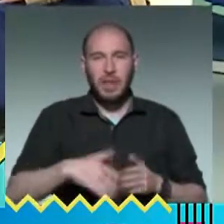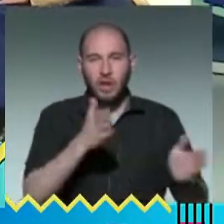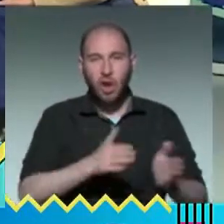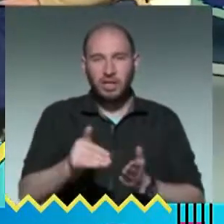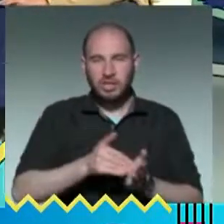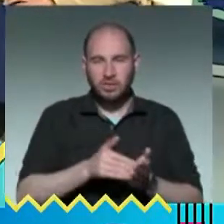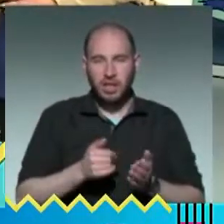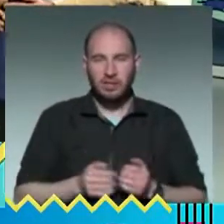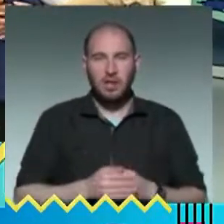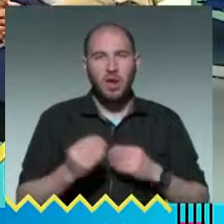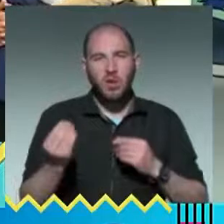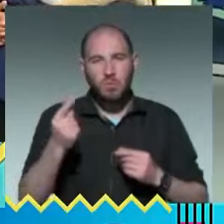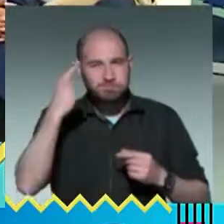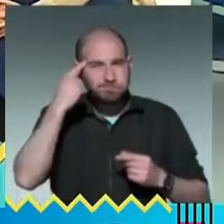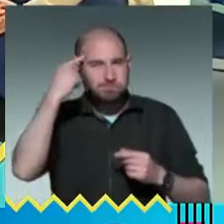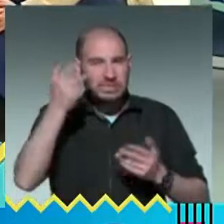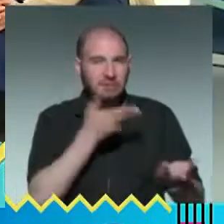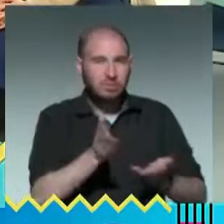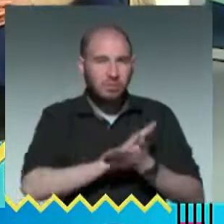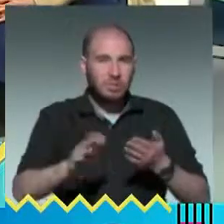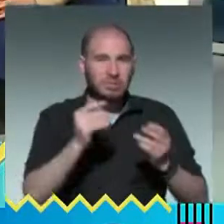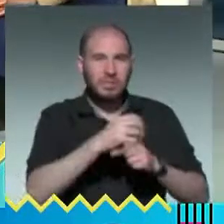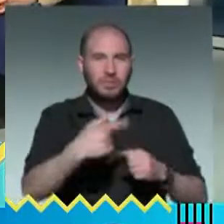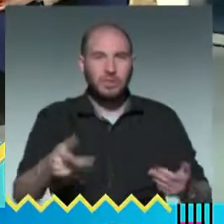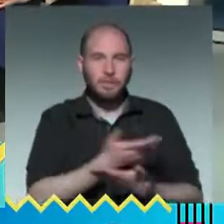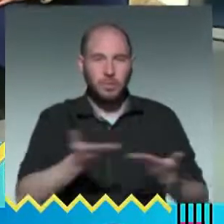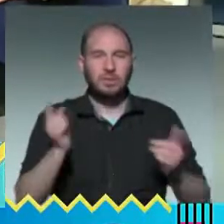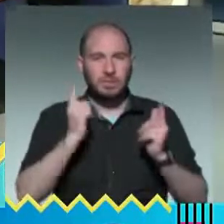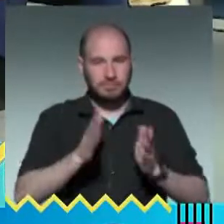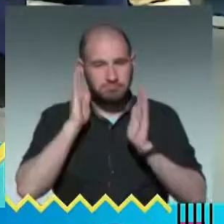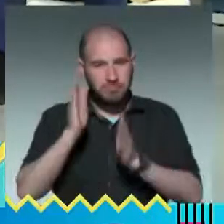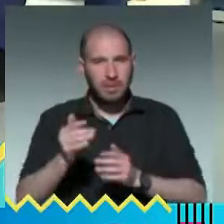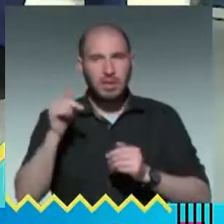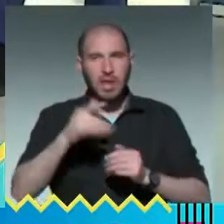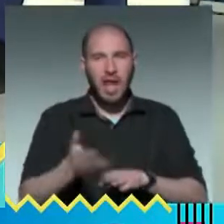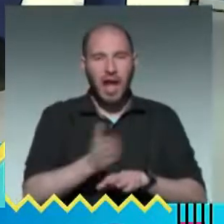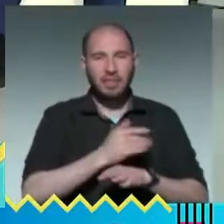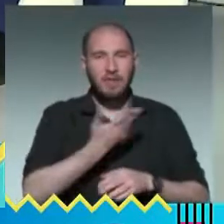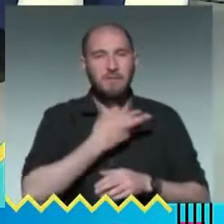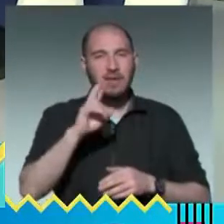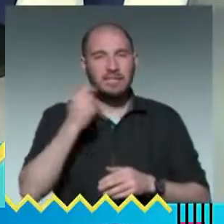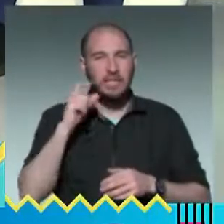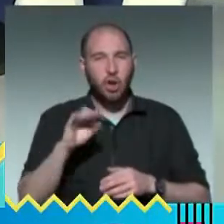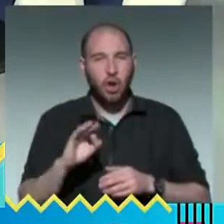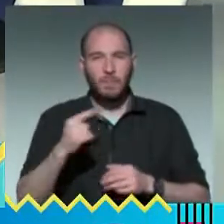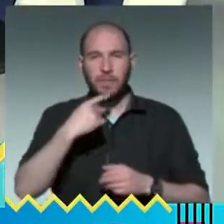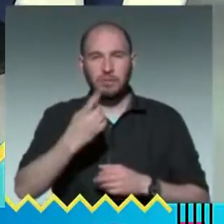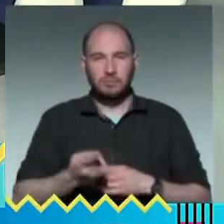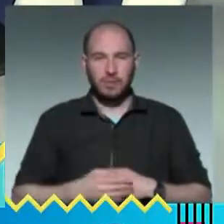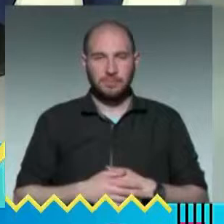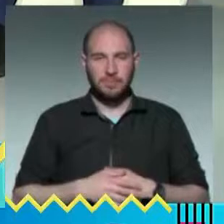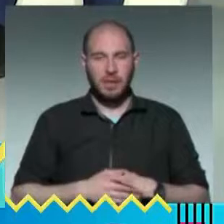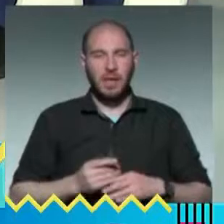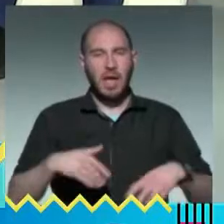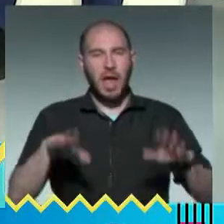ordenamiento territorial, ¿sí? Cómo se piensa el nuevo servicio de transporte público, también vamos a ir ahí. Quiero pasar antes por Francisco y preguntarte,